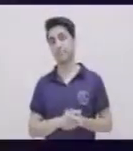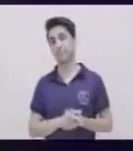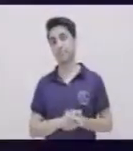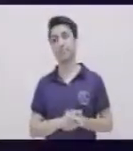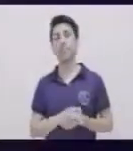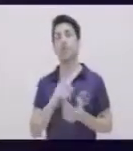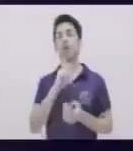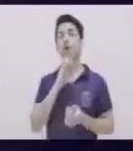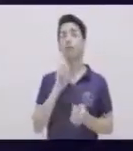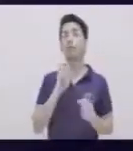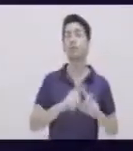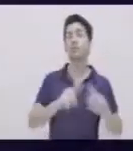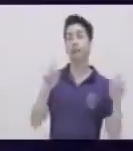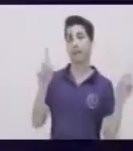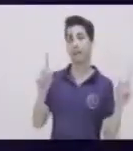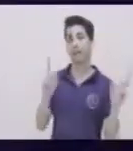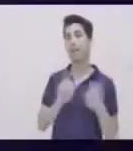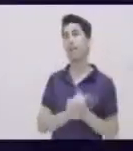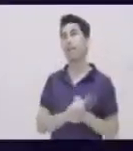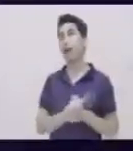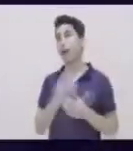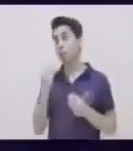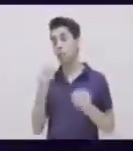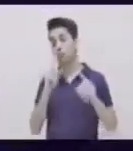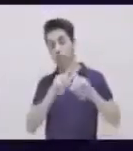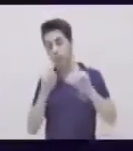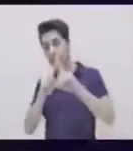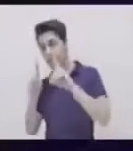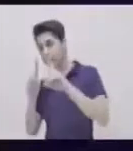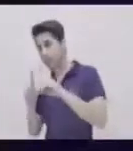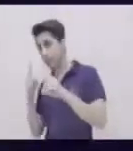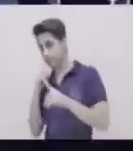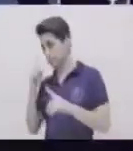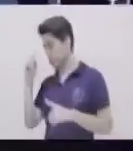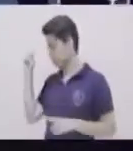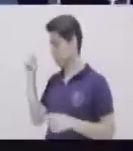arco. El arco es diferente.